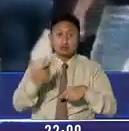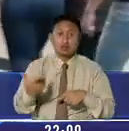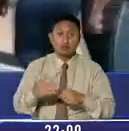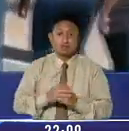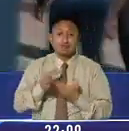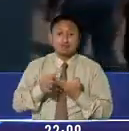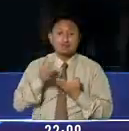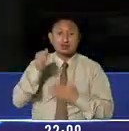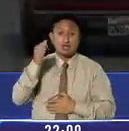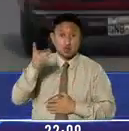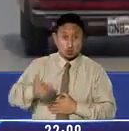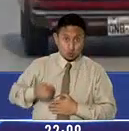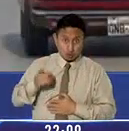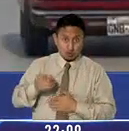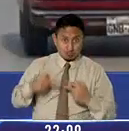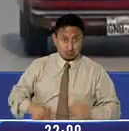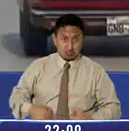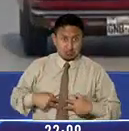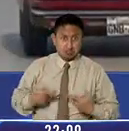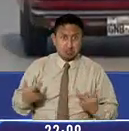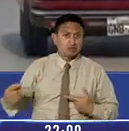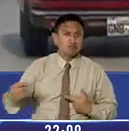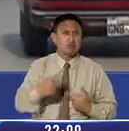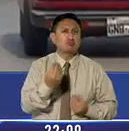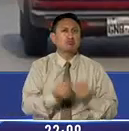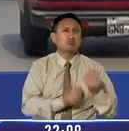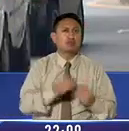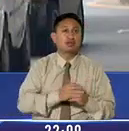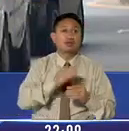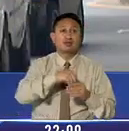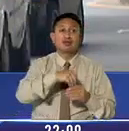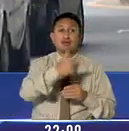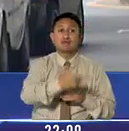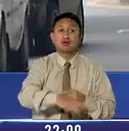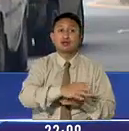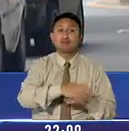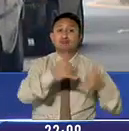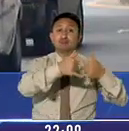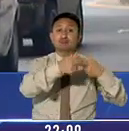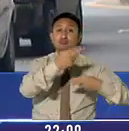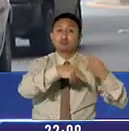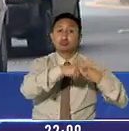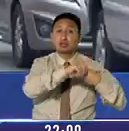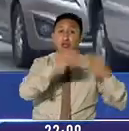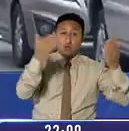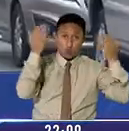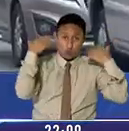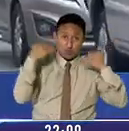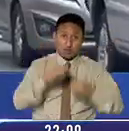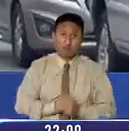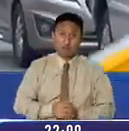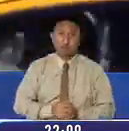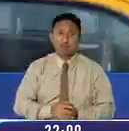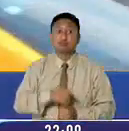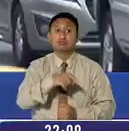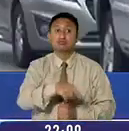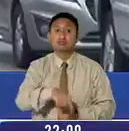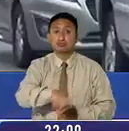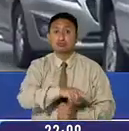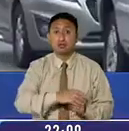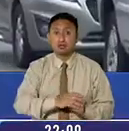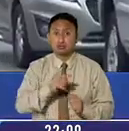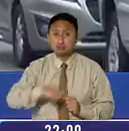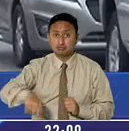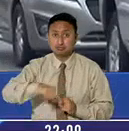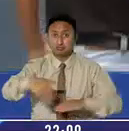Cantón Durán. Tenían como punto de acción los exteriores de un centro comercial en Guayaquil. Allí sus inocentes miradas